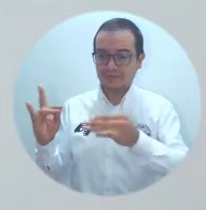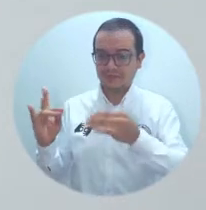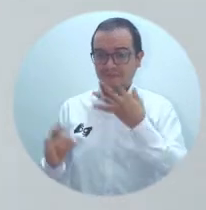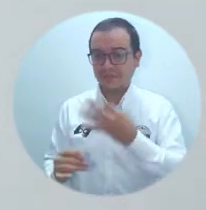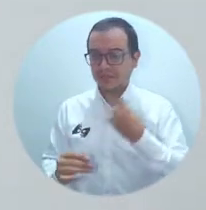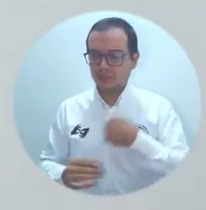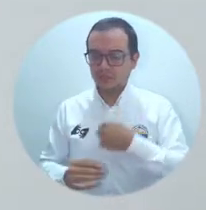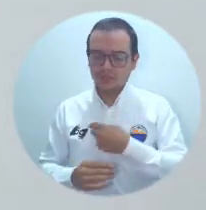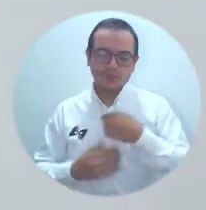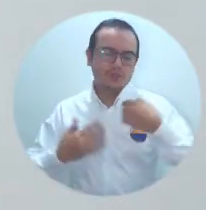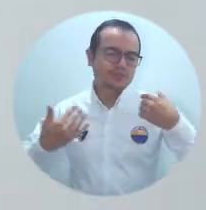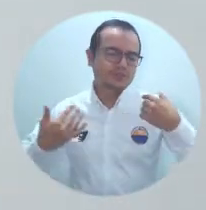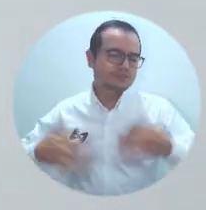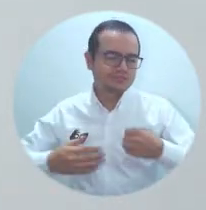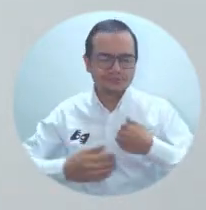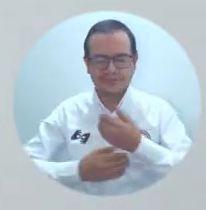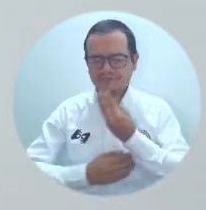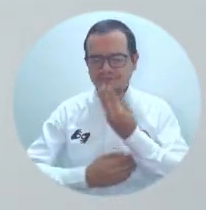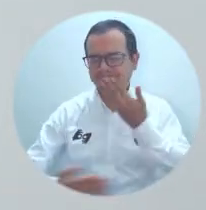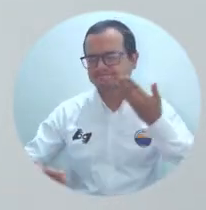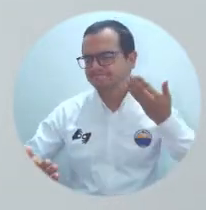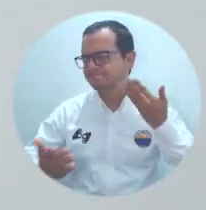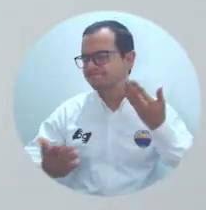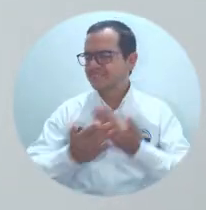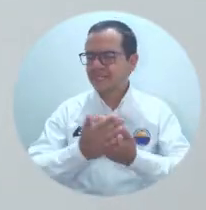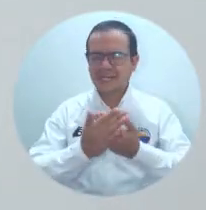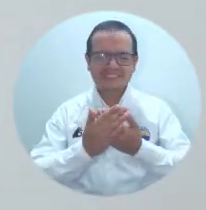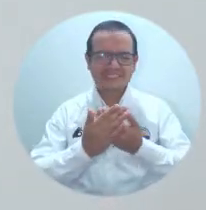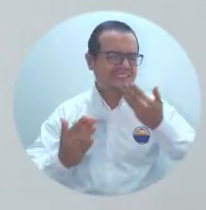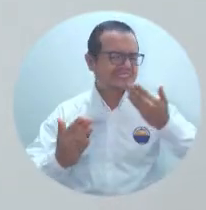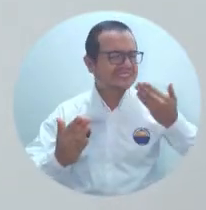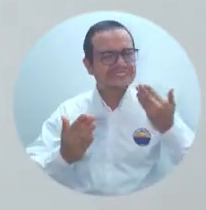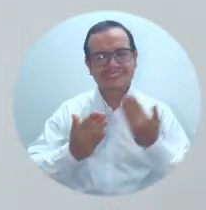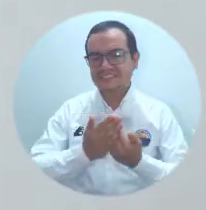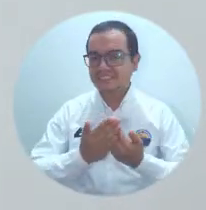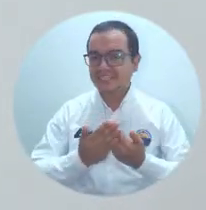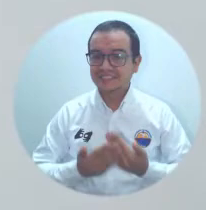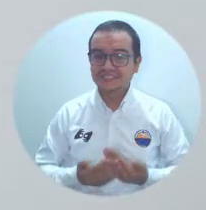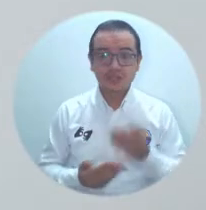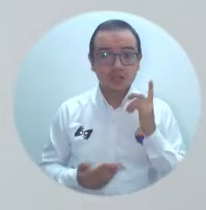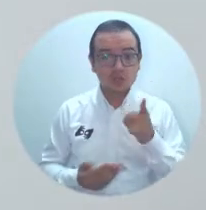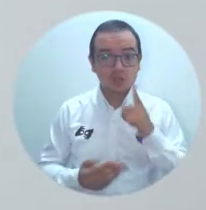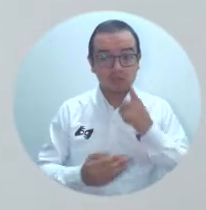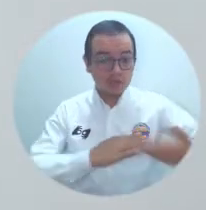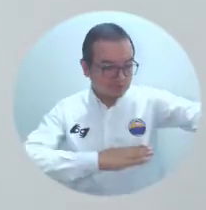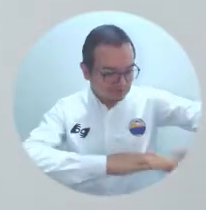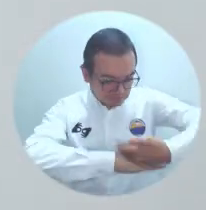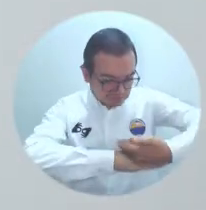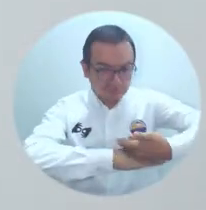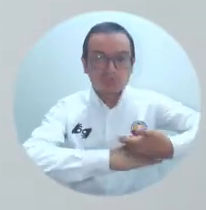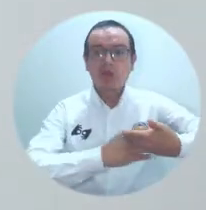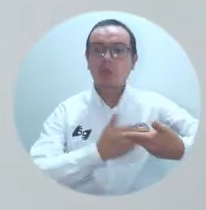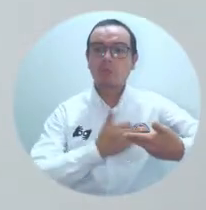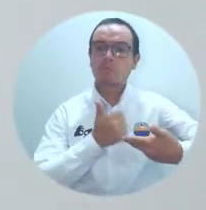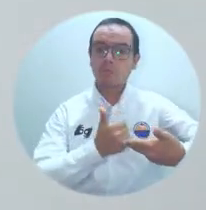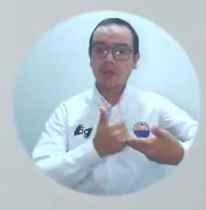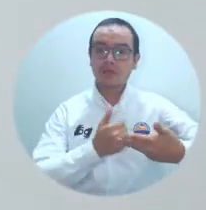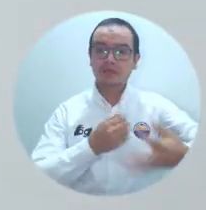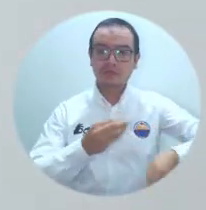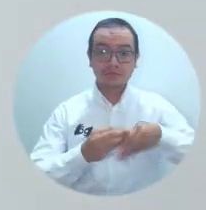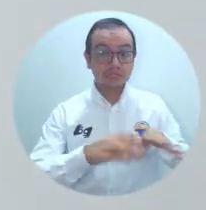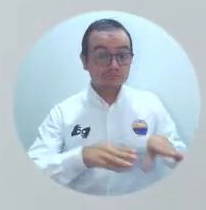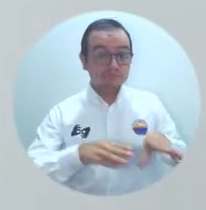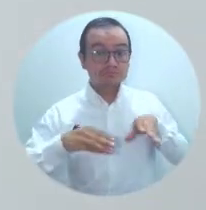Universidad del Magdalena. Estamos en verdad agradecidos porque su propuesta, una propuesta